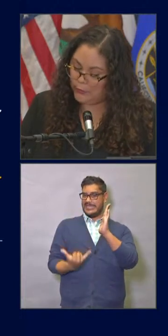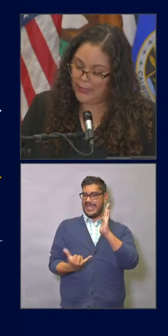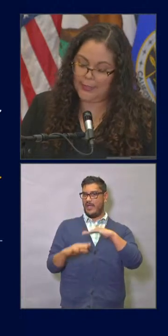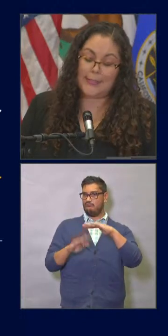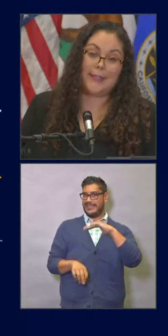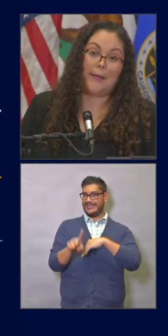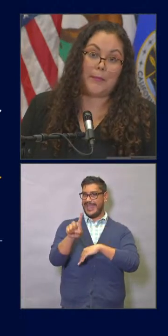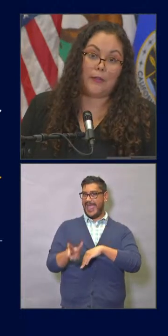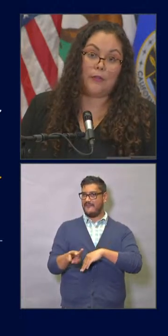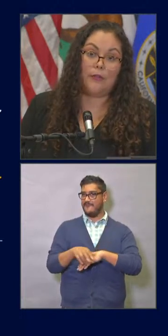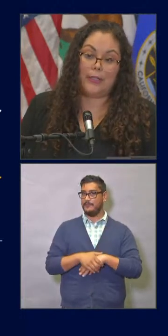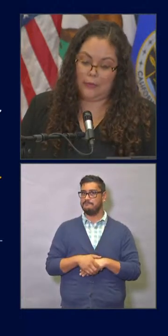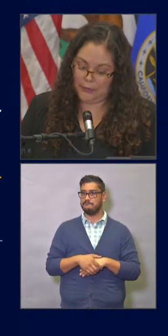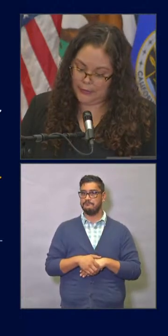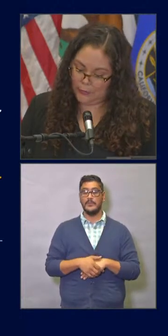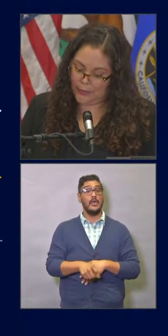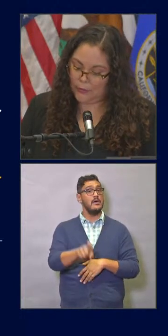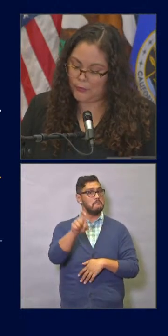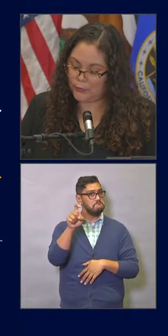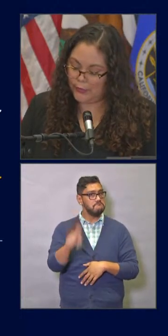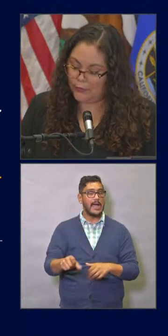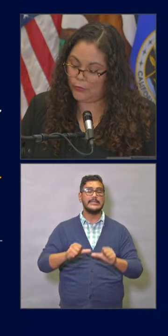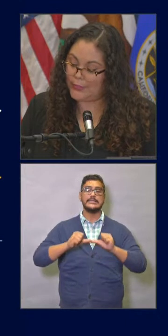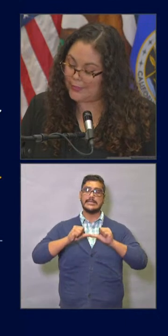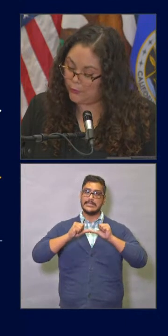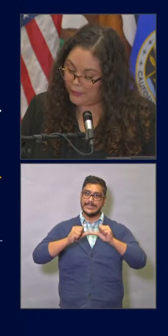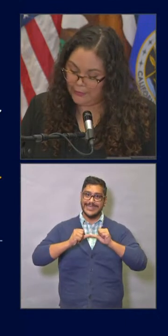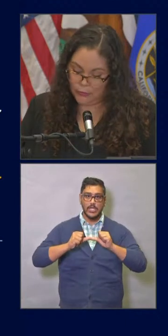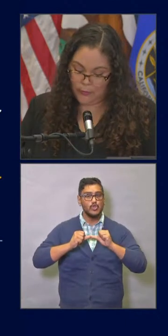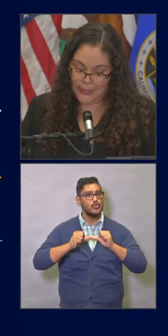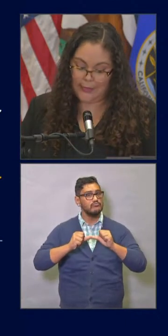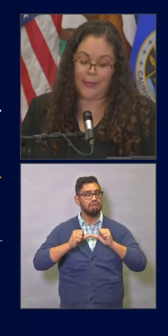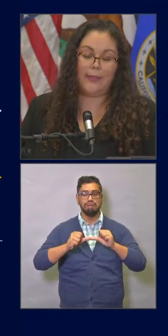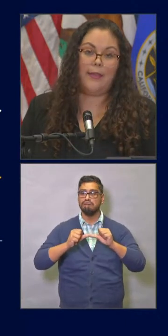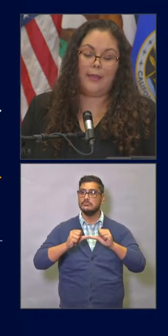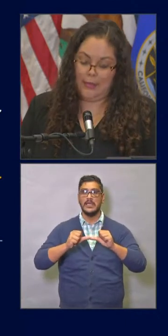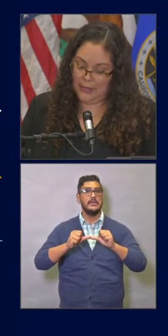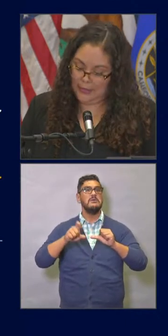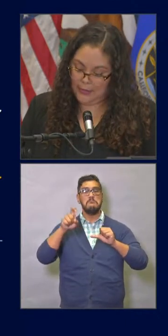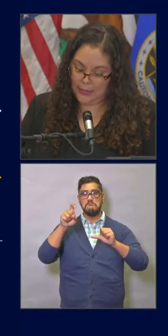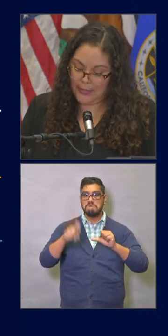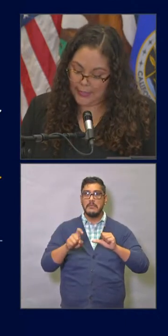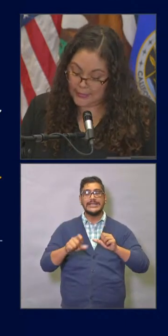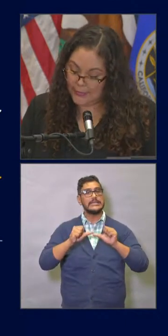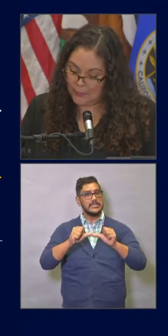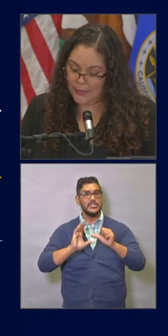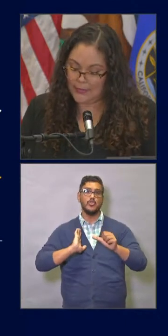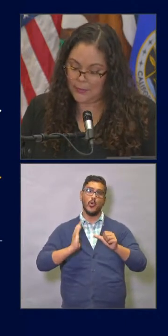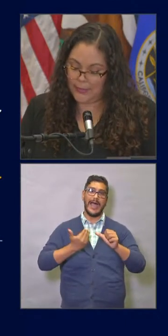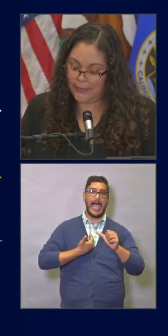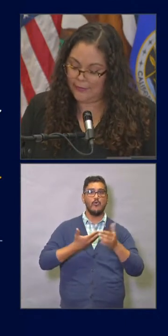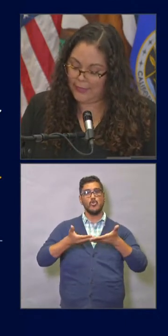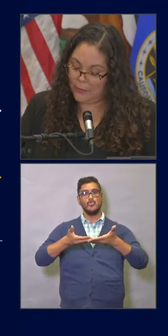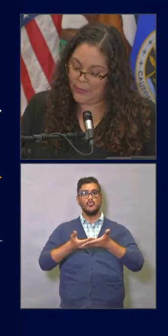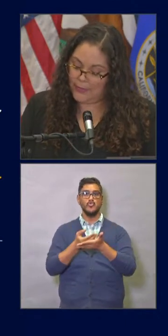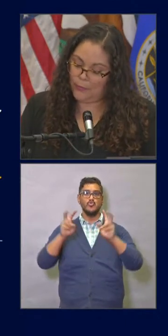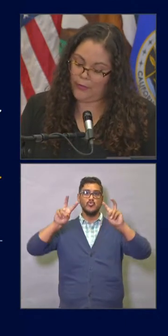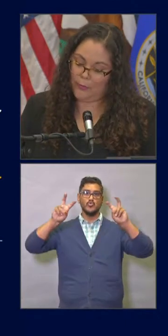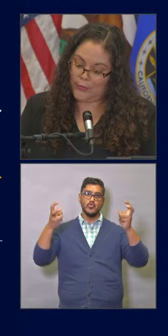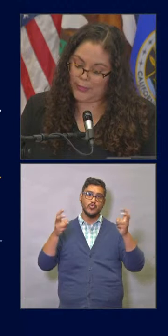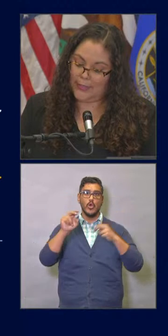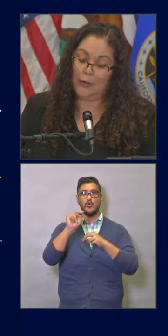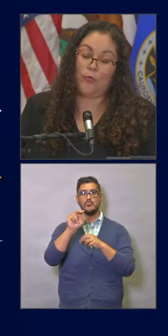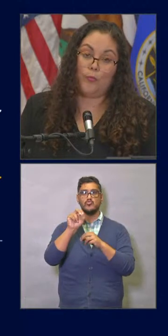Debemos continuar en este camino y continuar construyendo nuestra nueva normalidad este mes para que